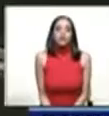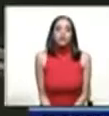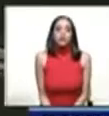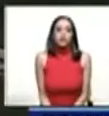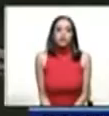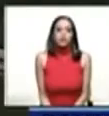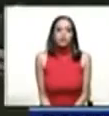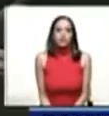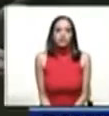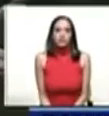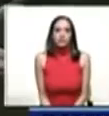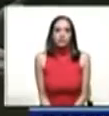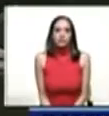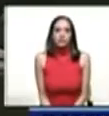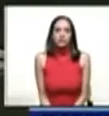Monetario Internacional.